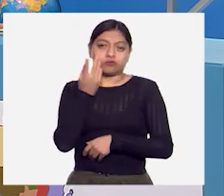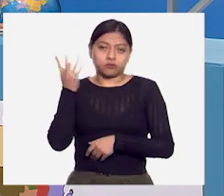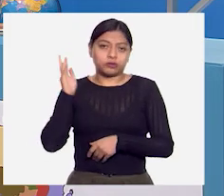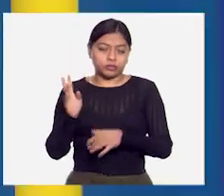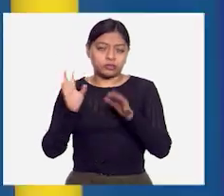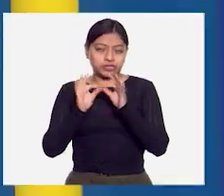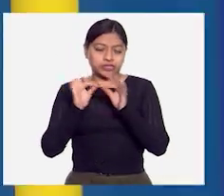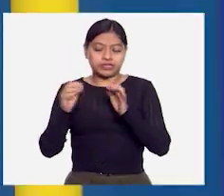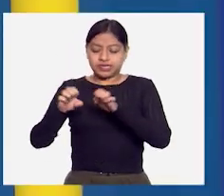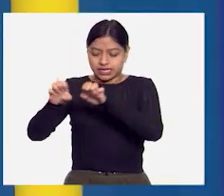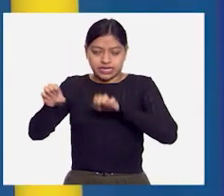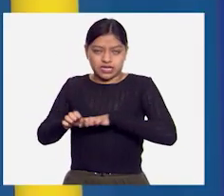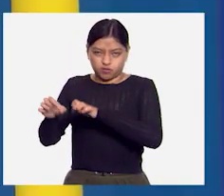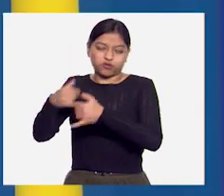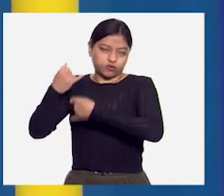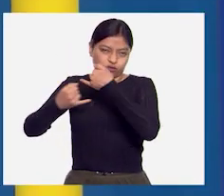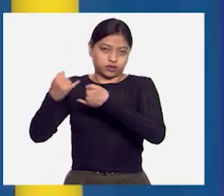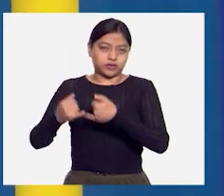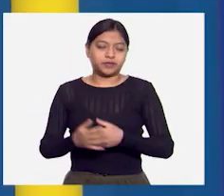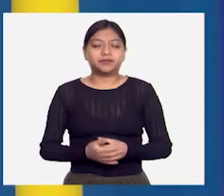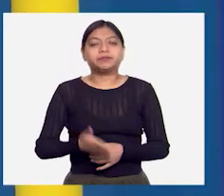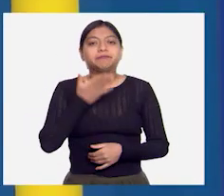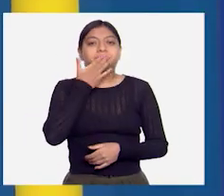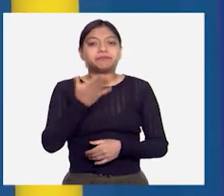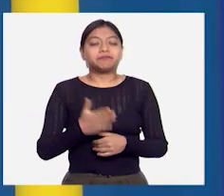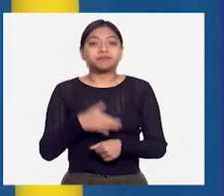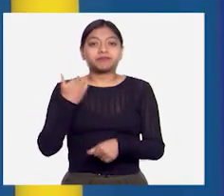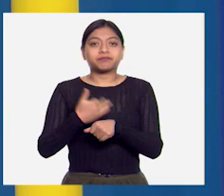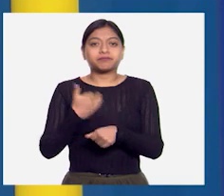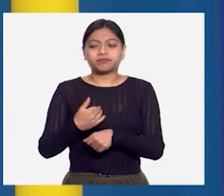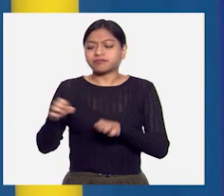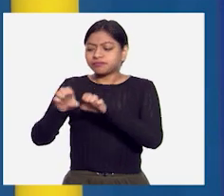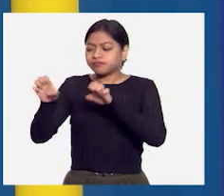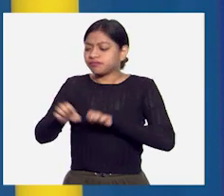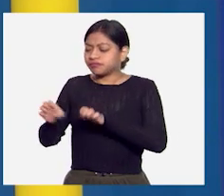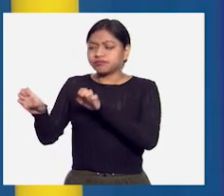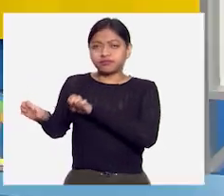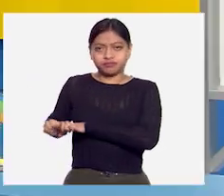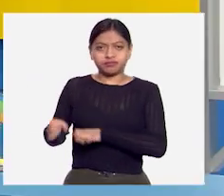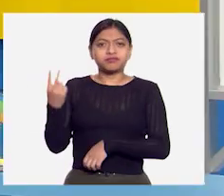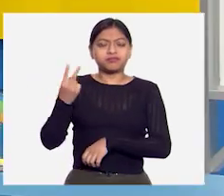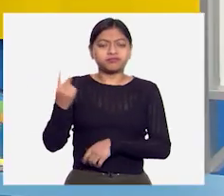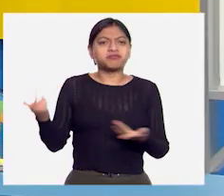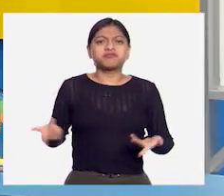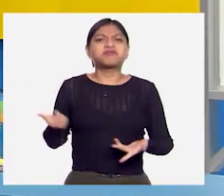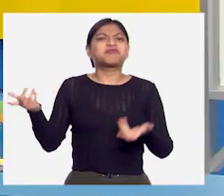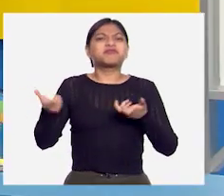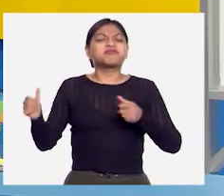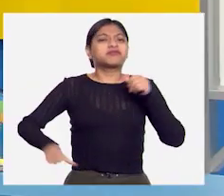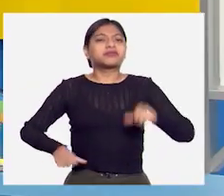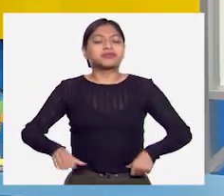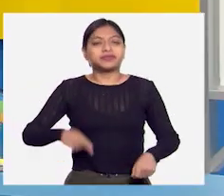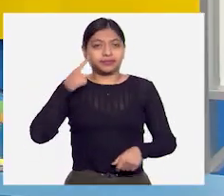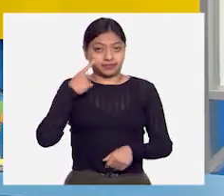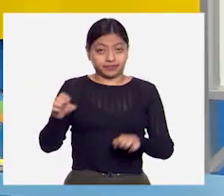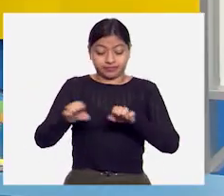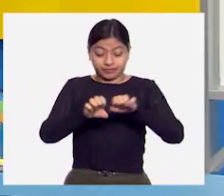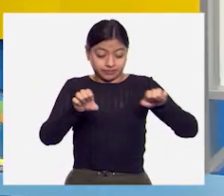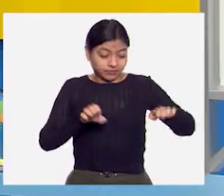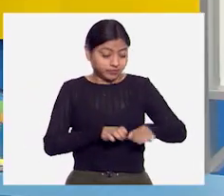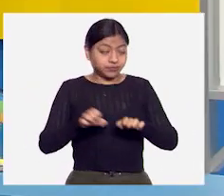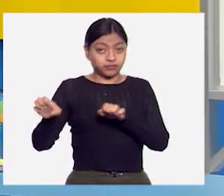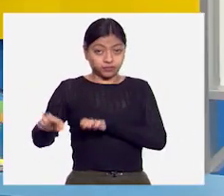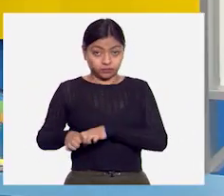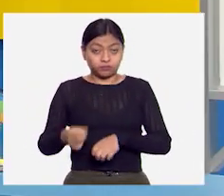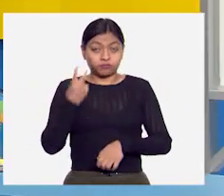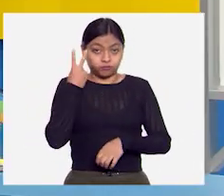hablé. ¡Qué bien, maestra! Pues díganos lo que ellos estuvieron haciendo. Como les comentaba, los alumnos